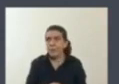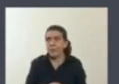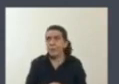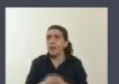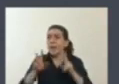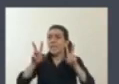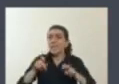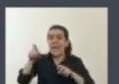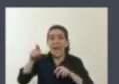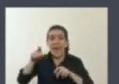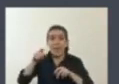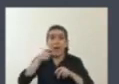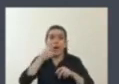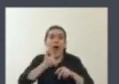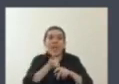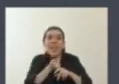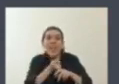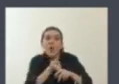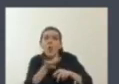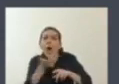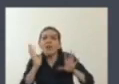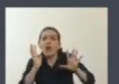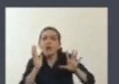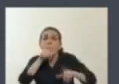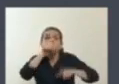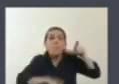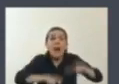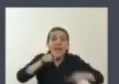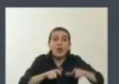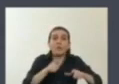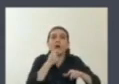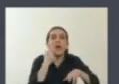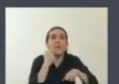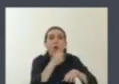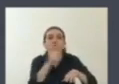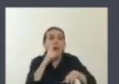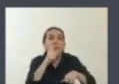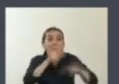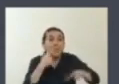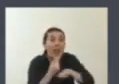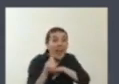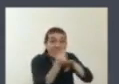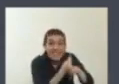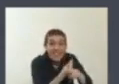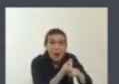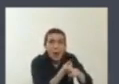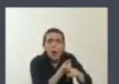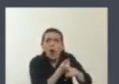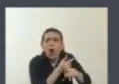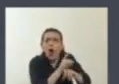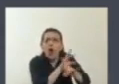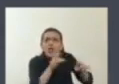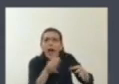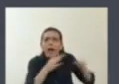En relación a la cantidad de personas cada 100.000 habitantes que se han contagiado. Como